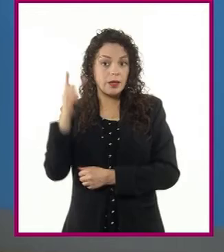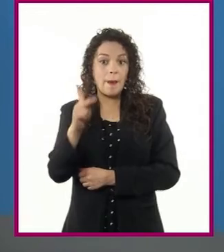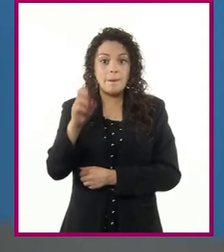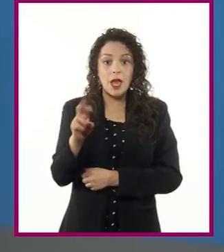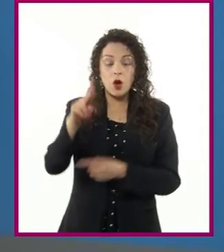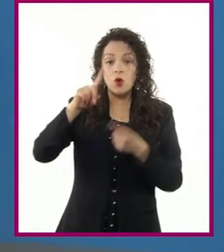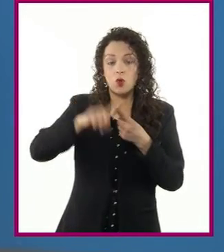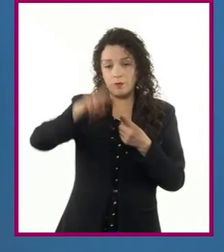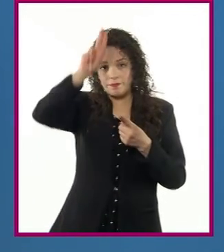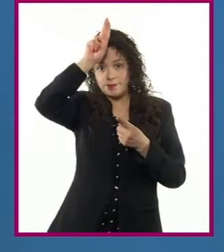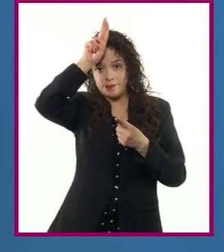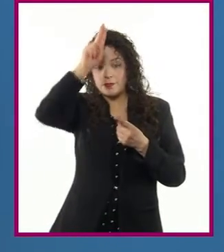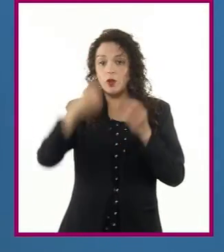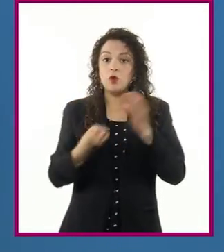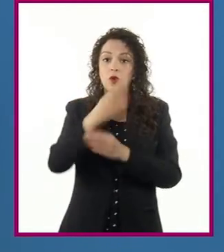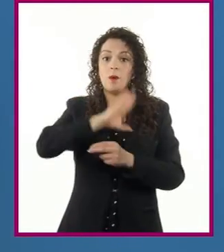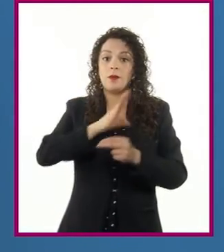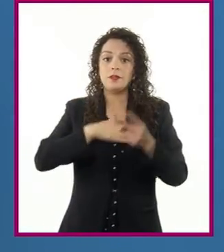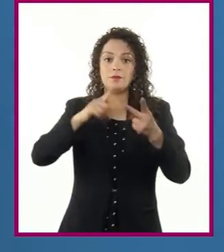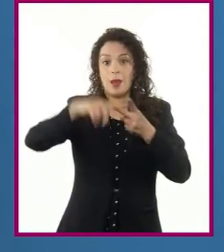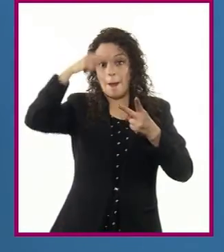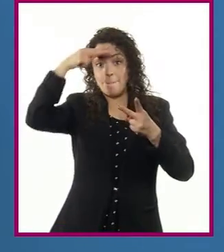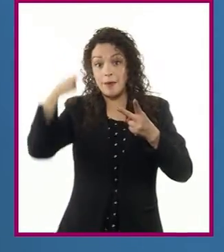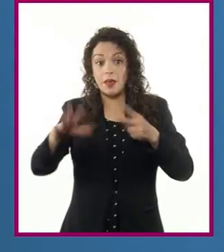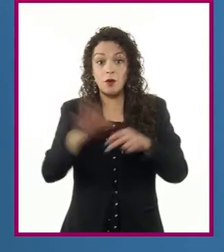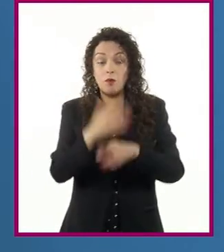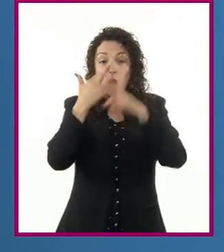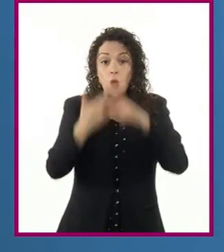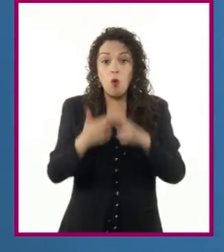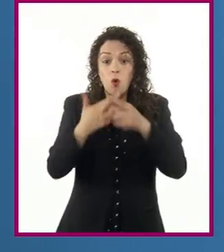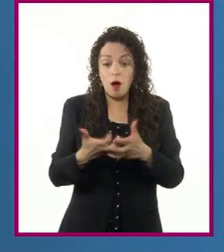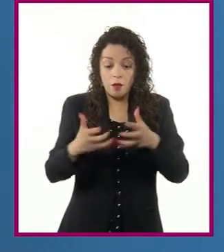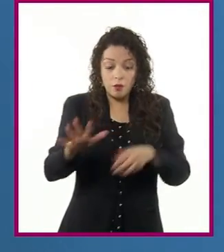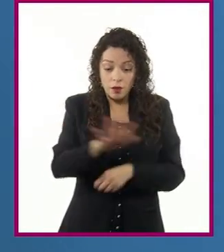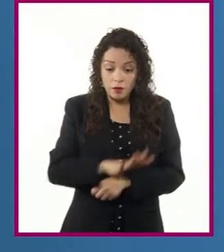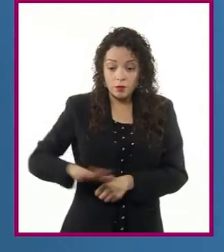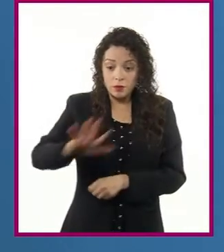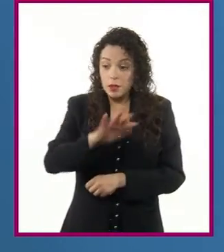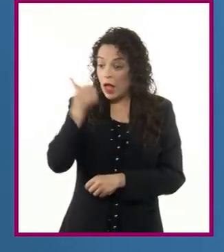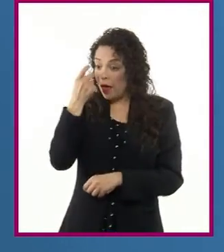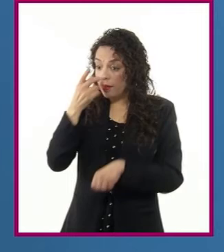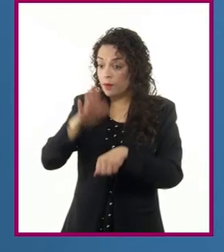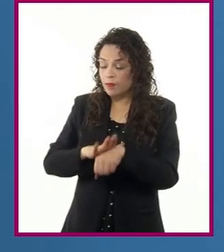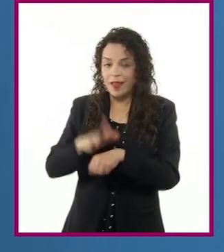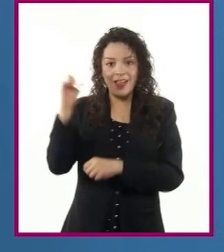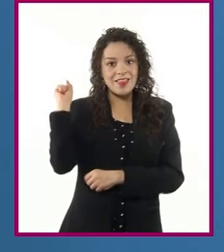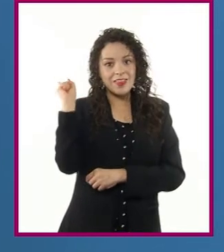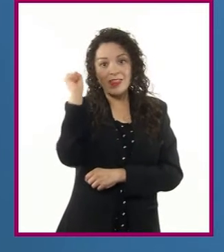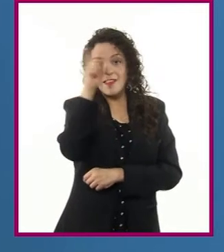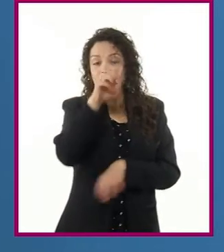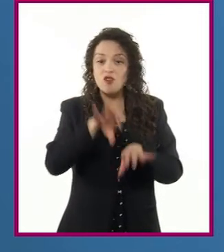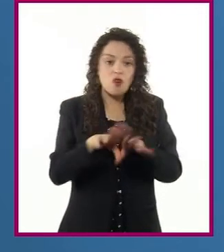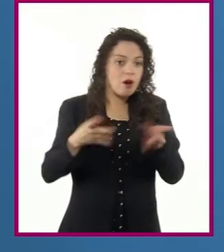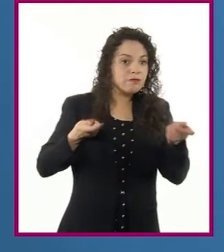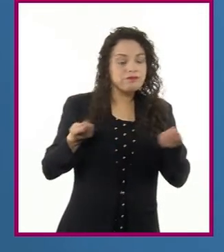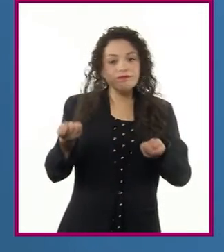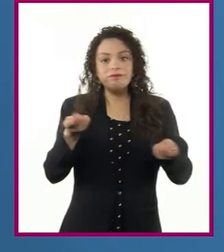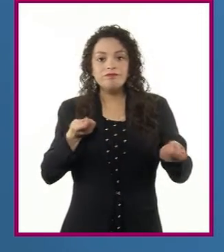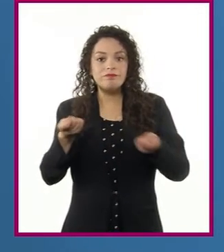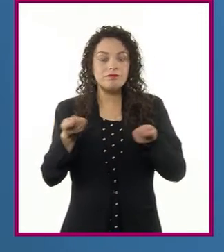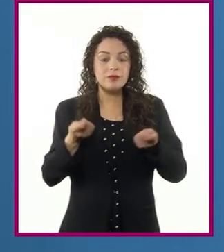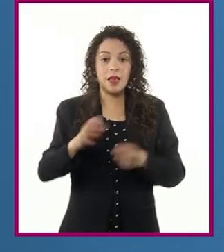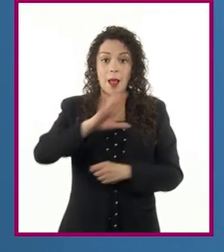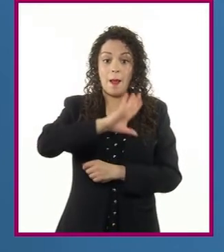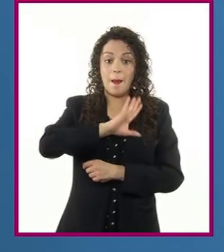Nueva España, pues su gran extensión hacía que su administración fuera muy compleja. De Nueva España